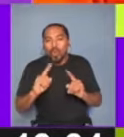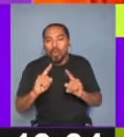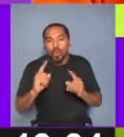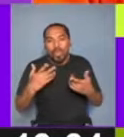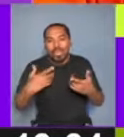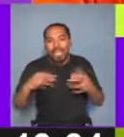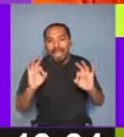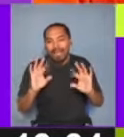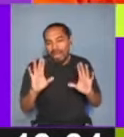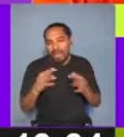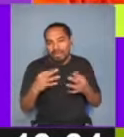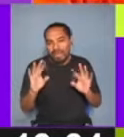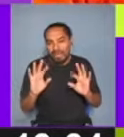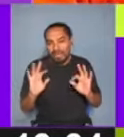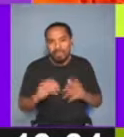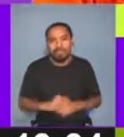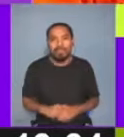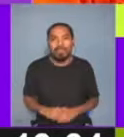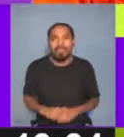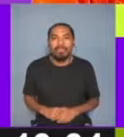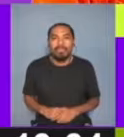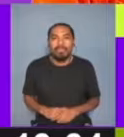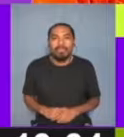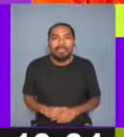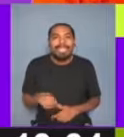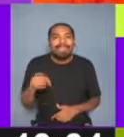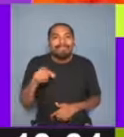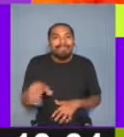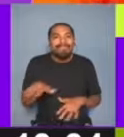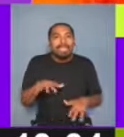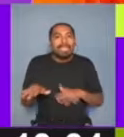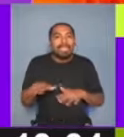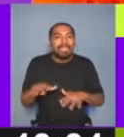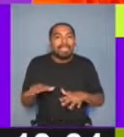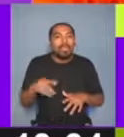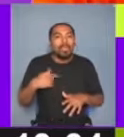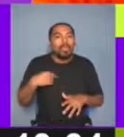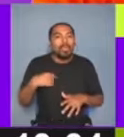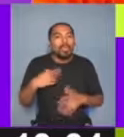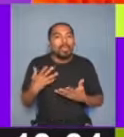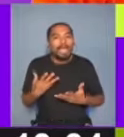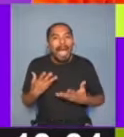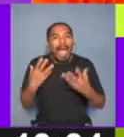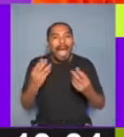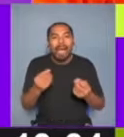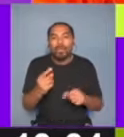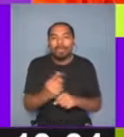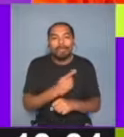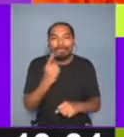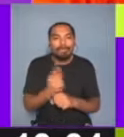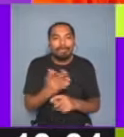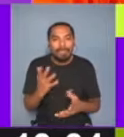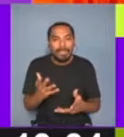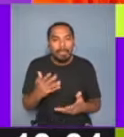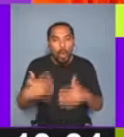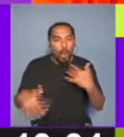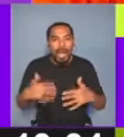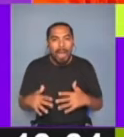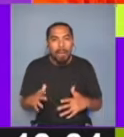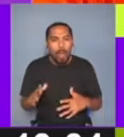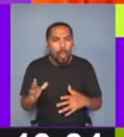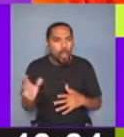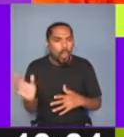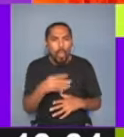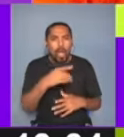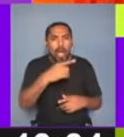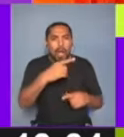rescatado Entonces es un hecho que Eh no hemos podido dar respuesta a much muchas necesidades de la comunidad que por ahí Es más que nada el